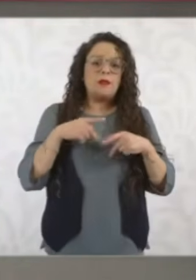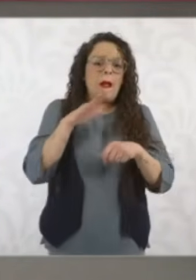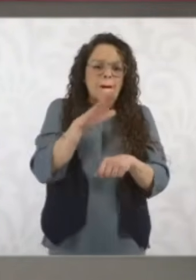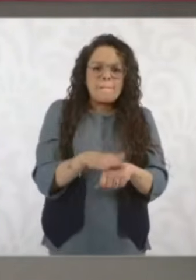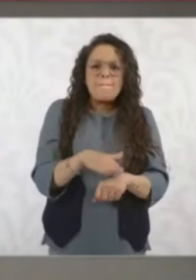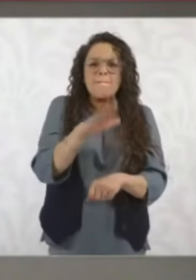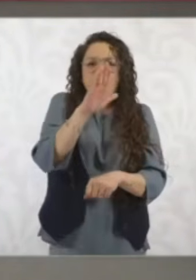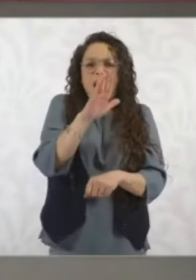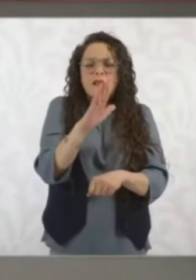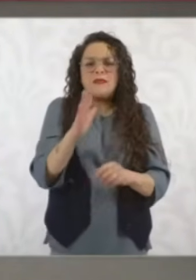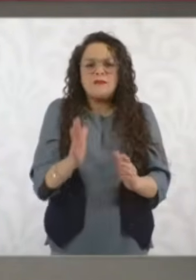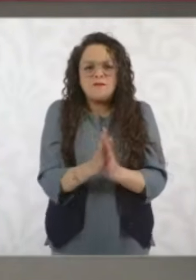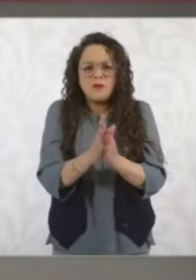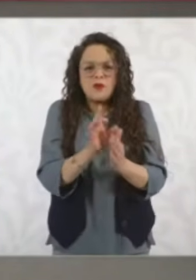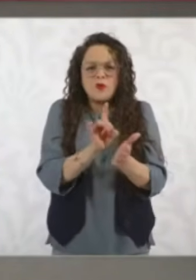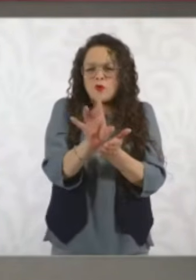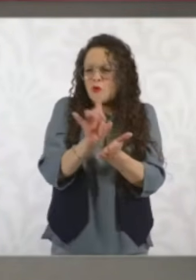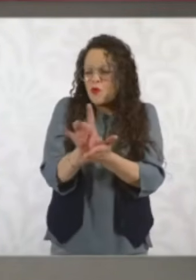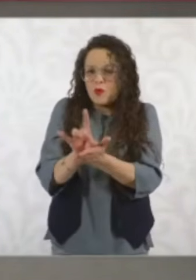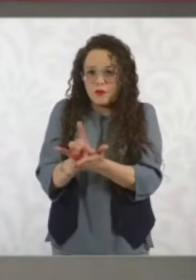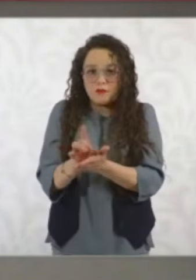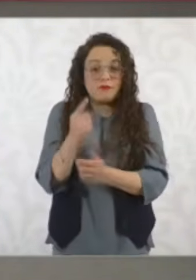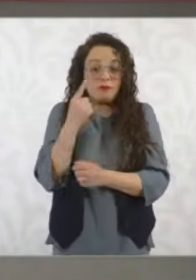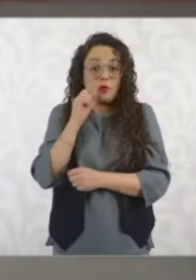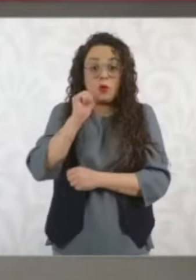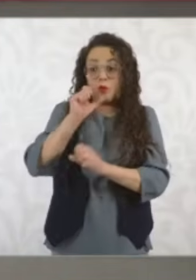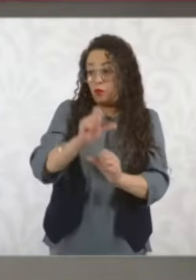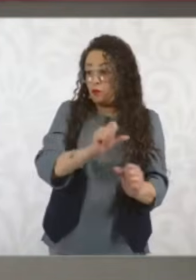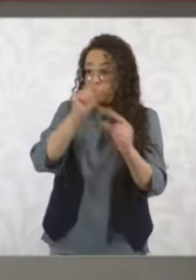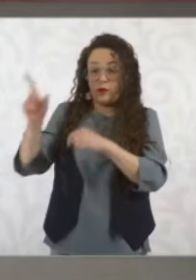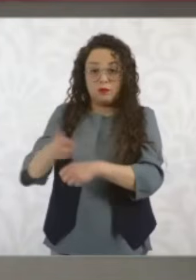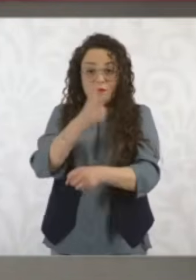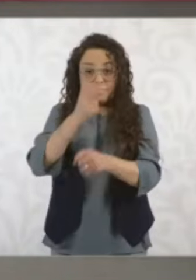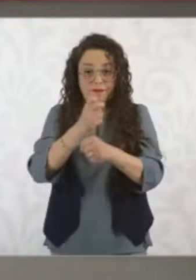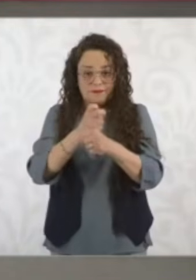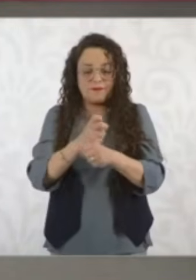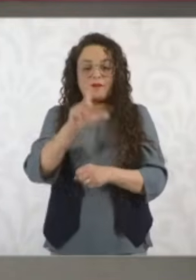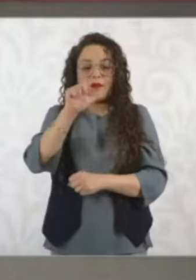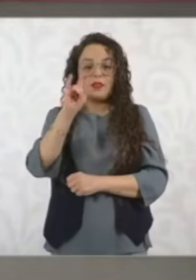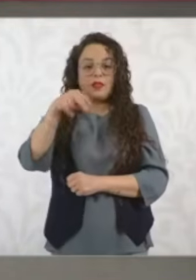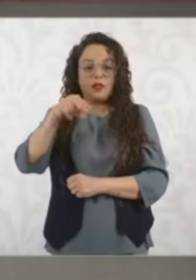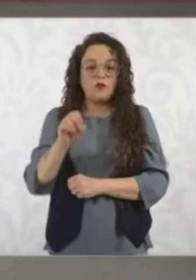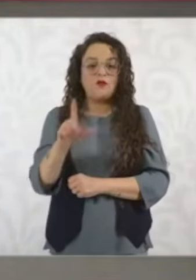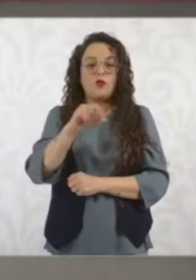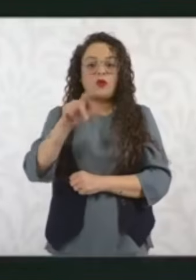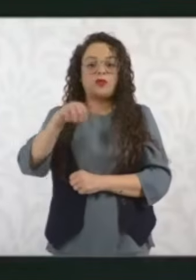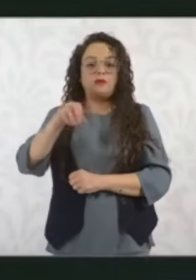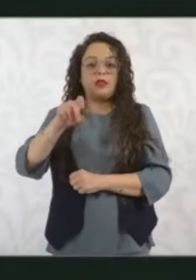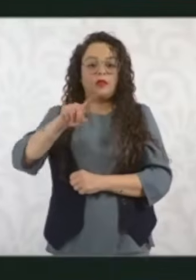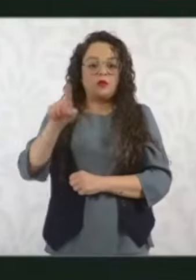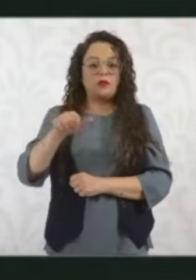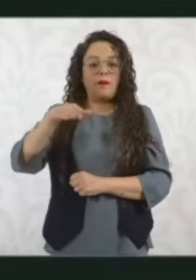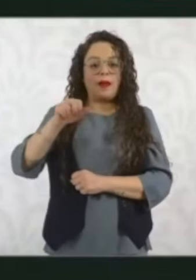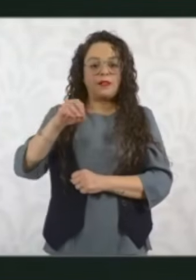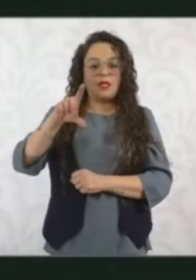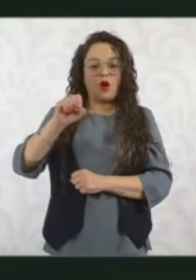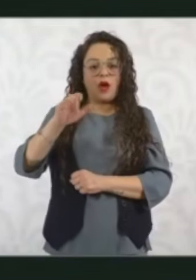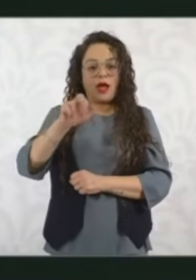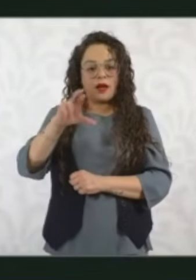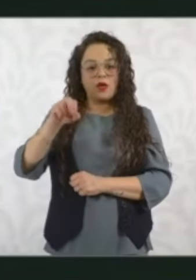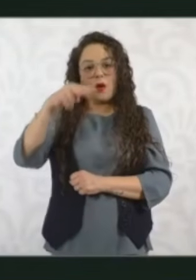interacción, adelante, nos falta una segunda, Latinus, Lourdes Mendoza, Marcelo Carrillo, México